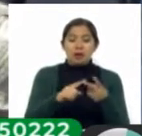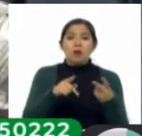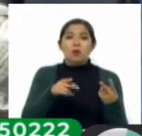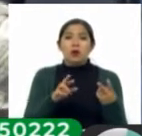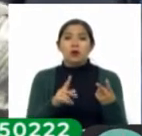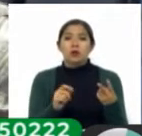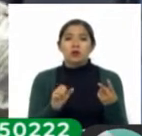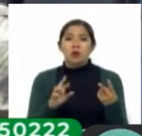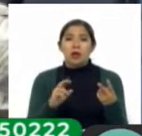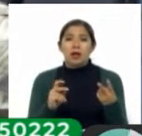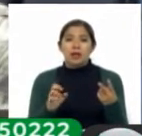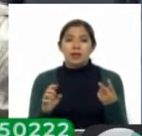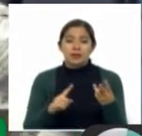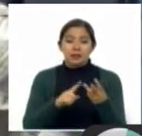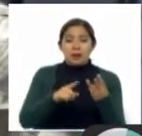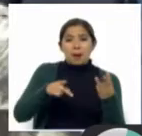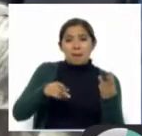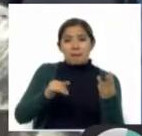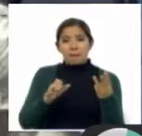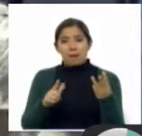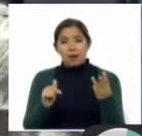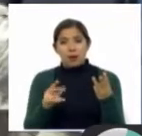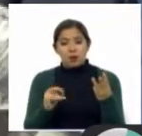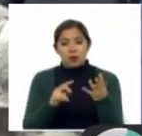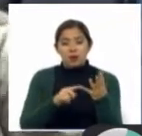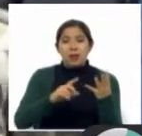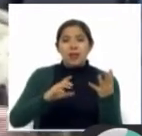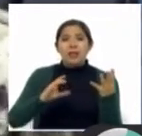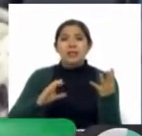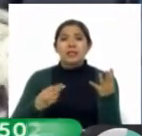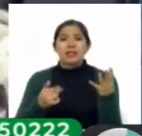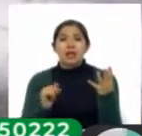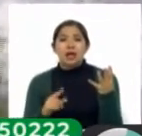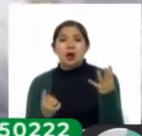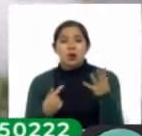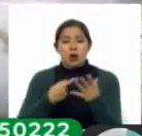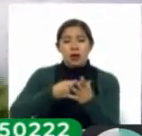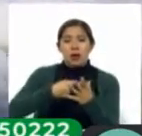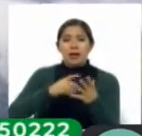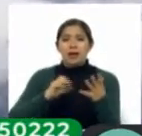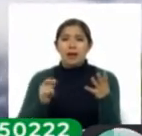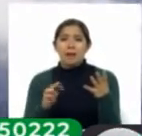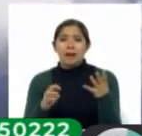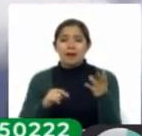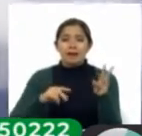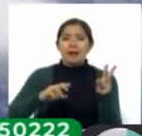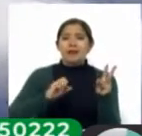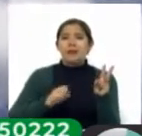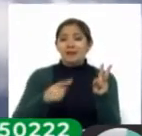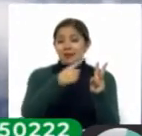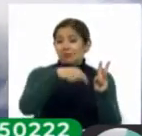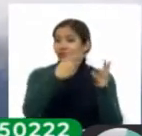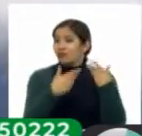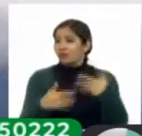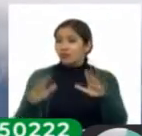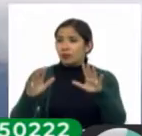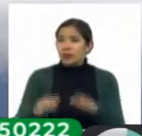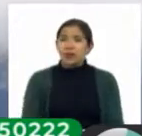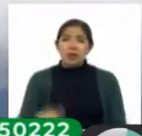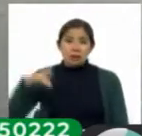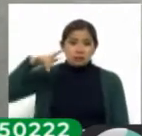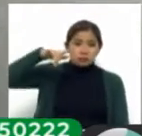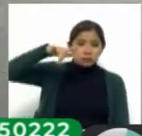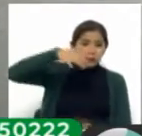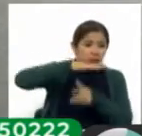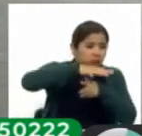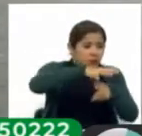Pailón, Charagua, el Carmen Rivero Torres y en San Matías. Las operaciones aéreas y terrestres están en proceso de eliminación de